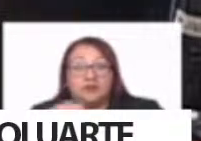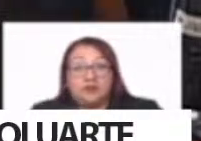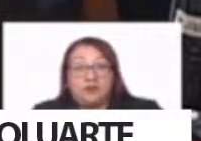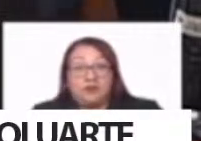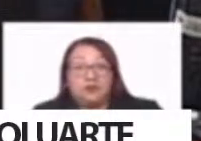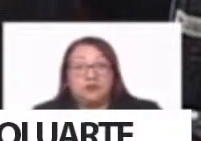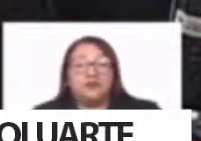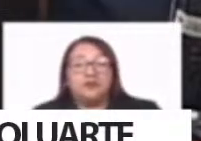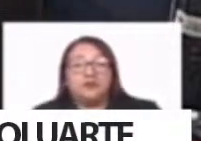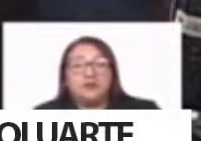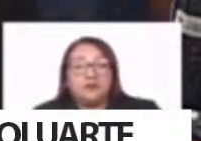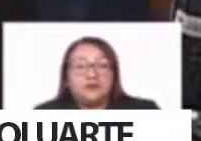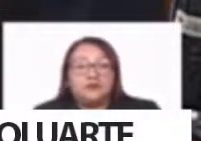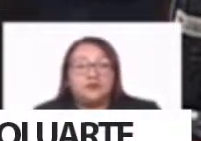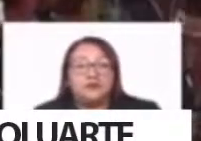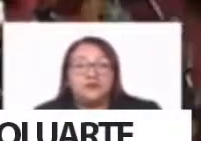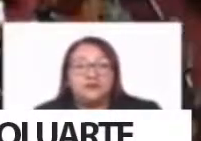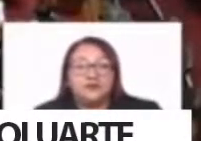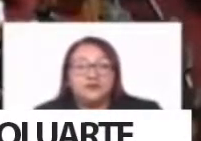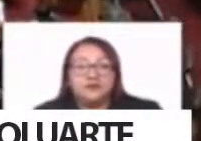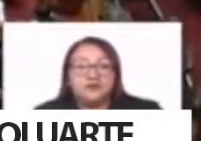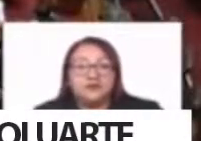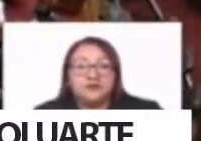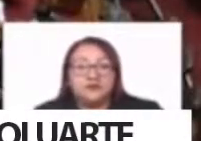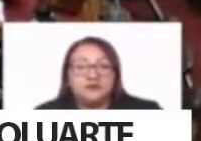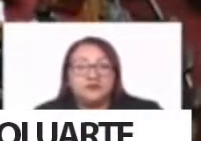Para proceder a votar.